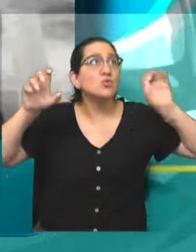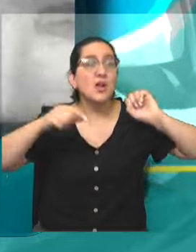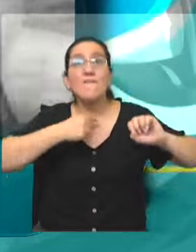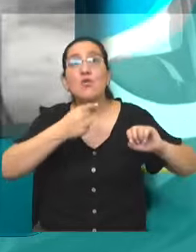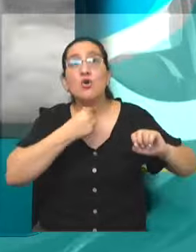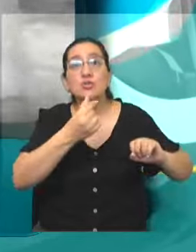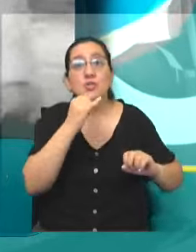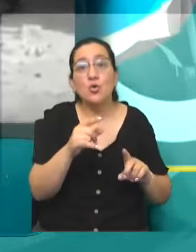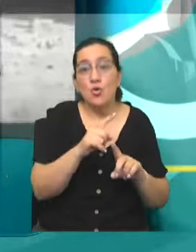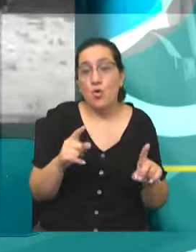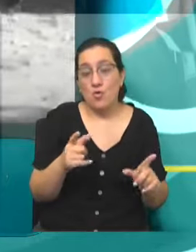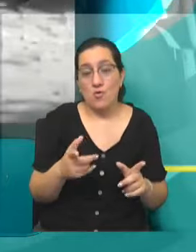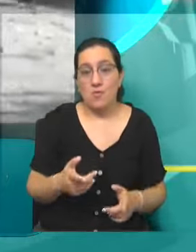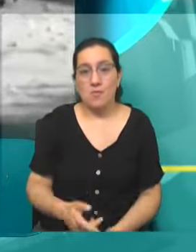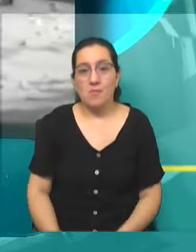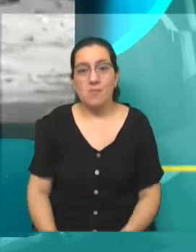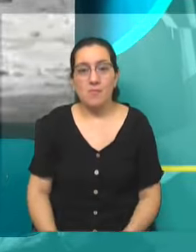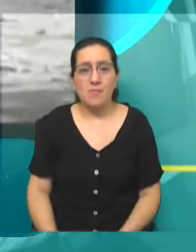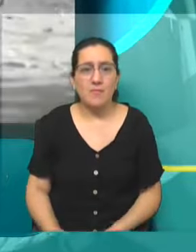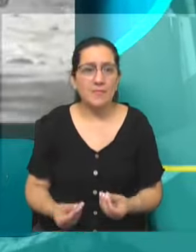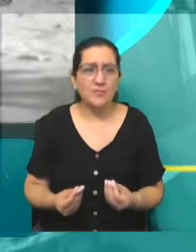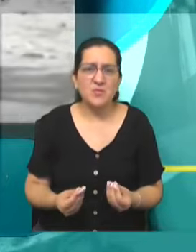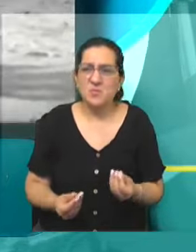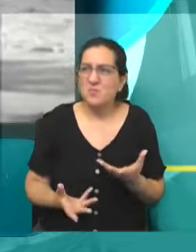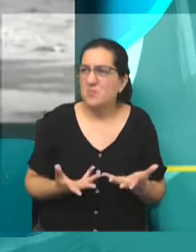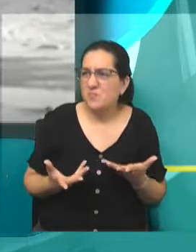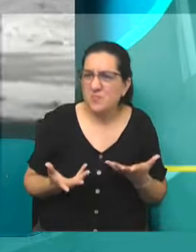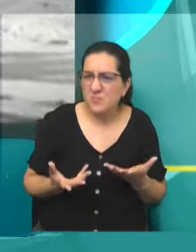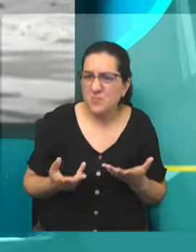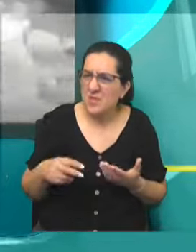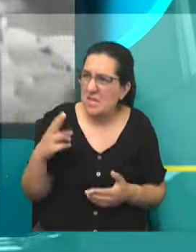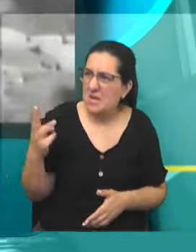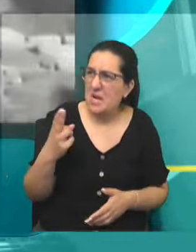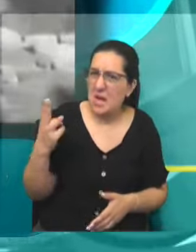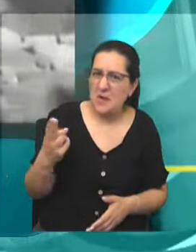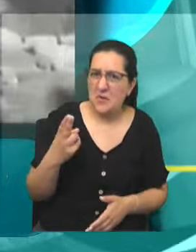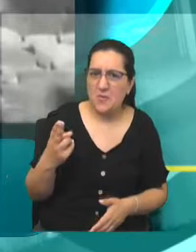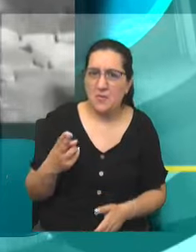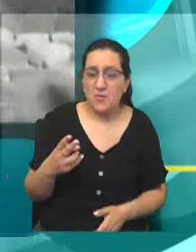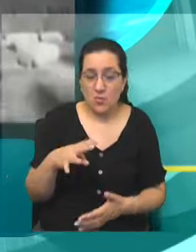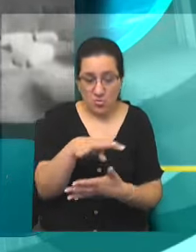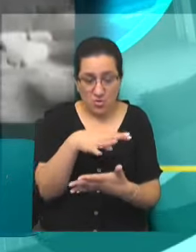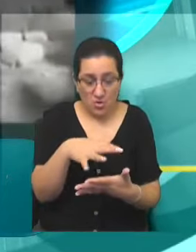repente la ve en la pantalla y dice, qué cringe, ¿no? Qué medio raro esto. Cuando uno lo lee...